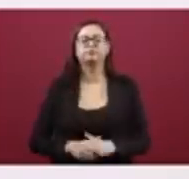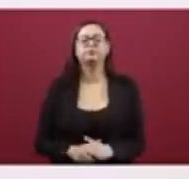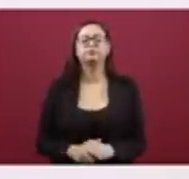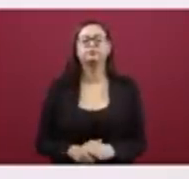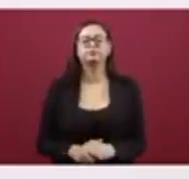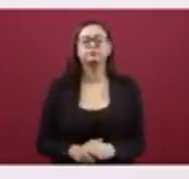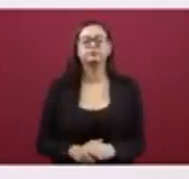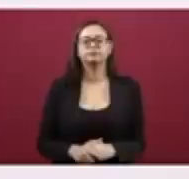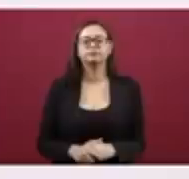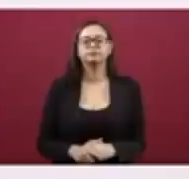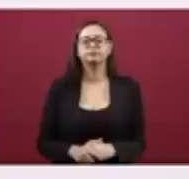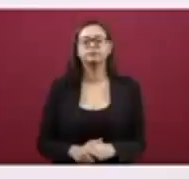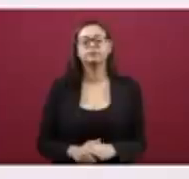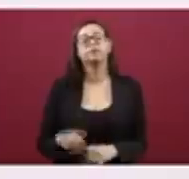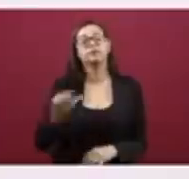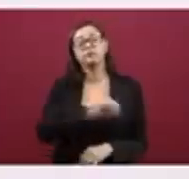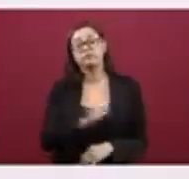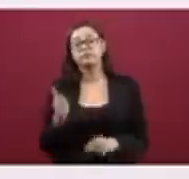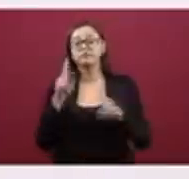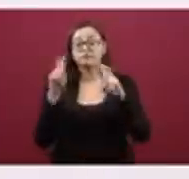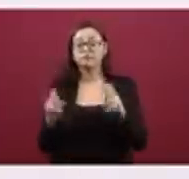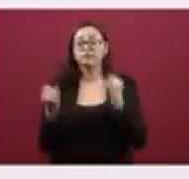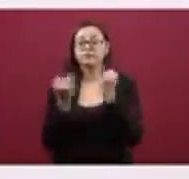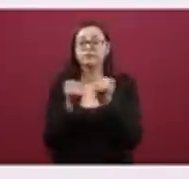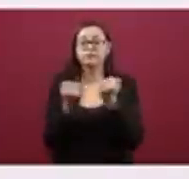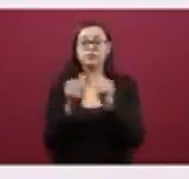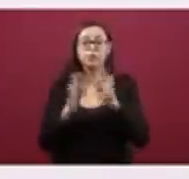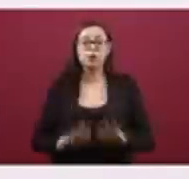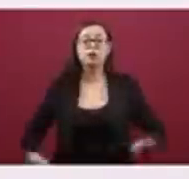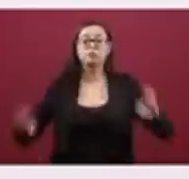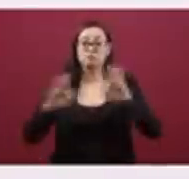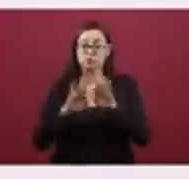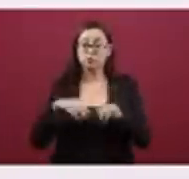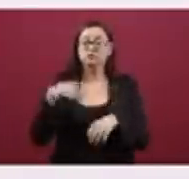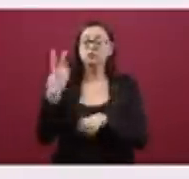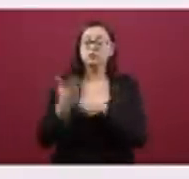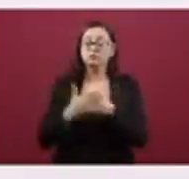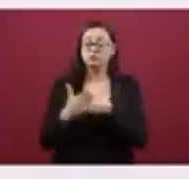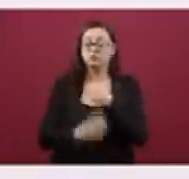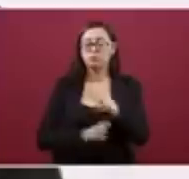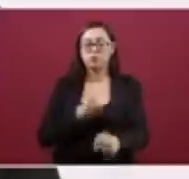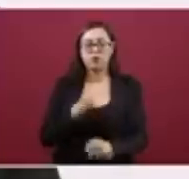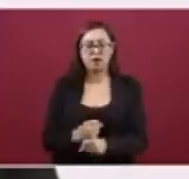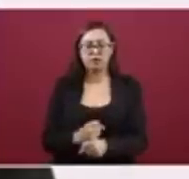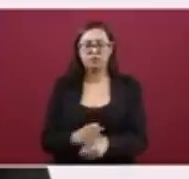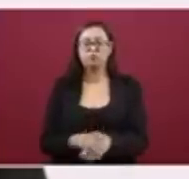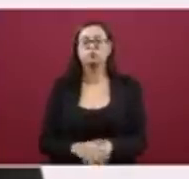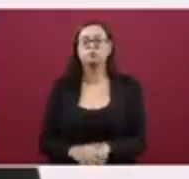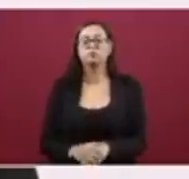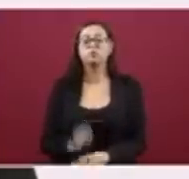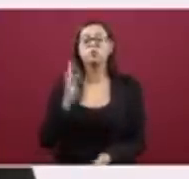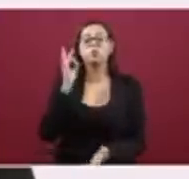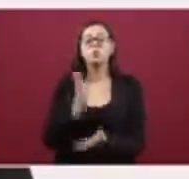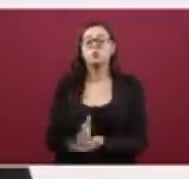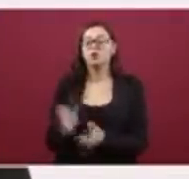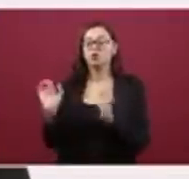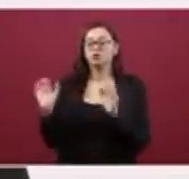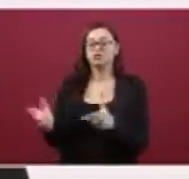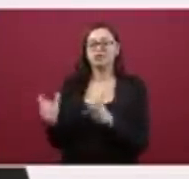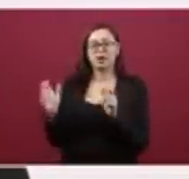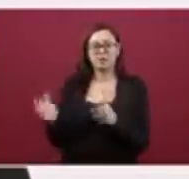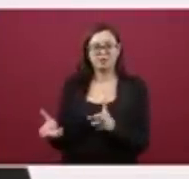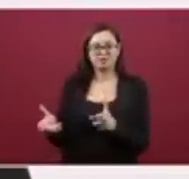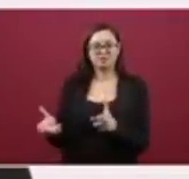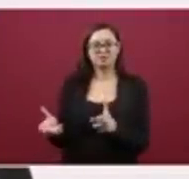y otro número similar el año próximo sólo en chiapas donde ya